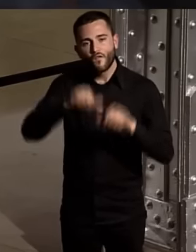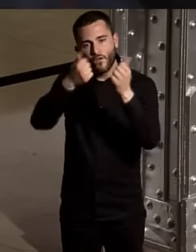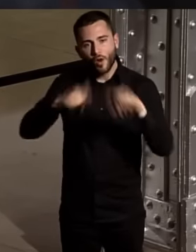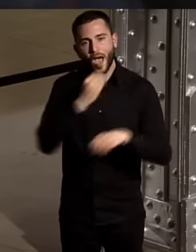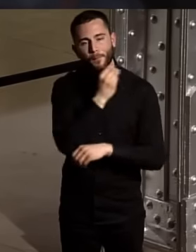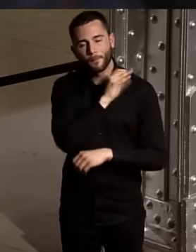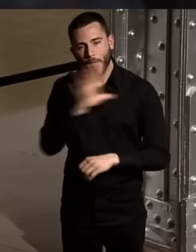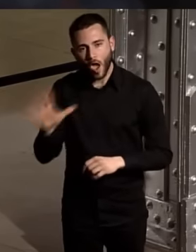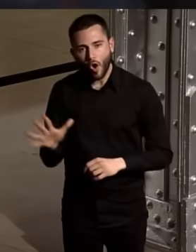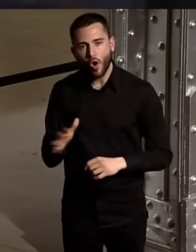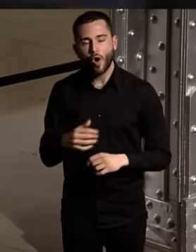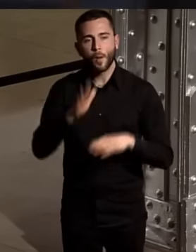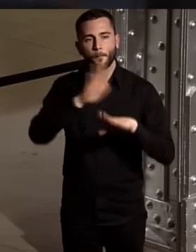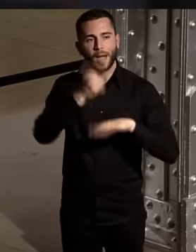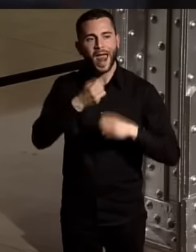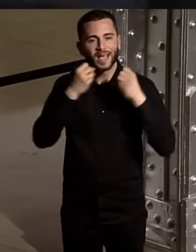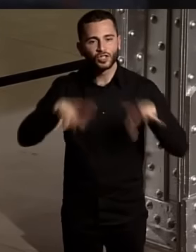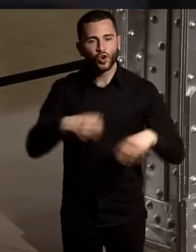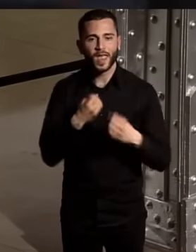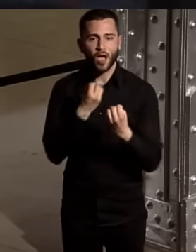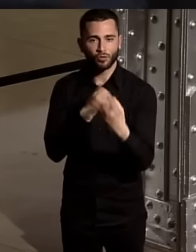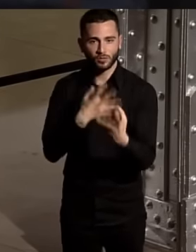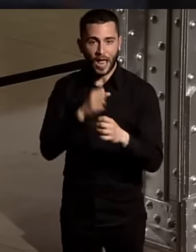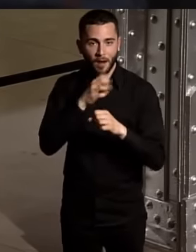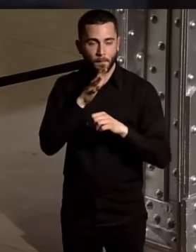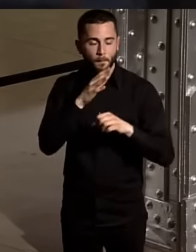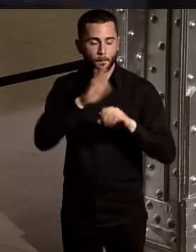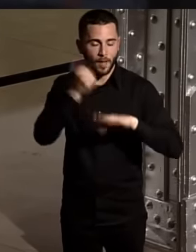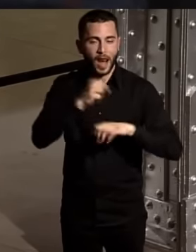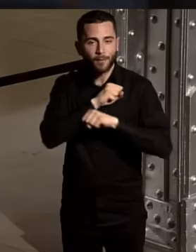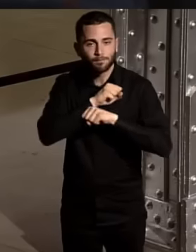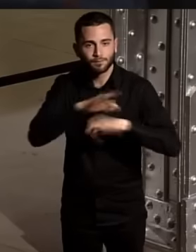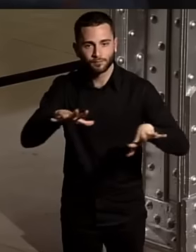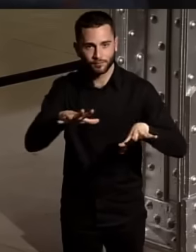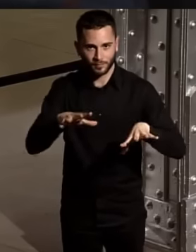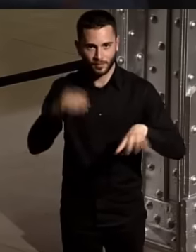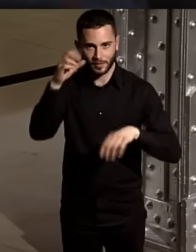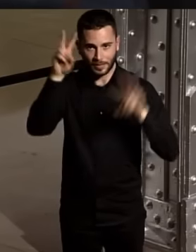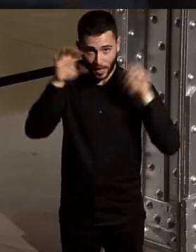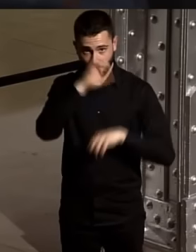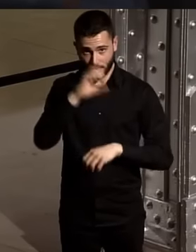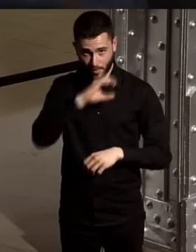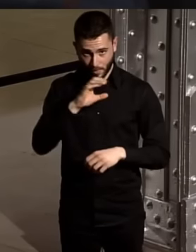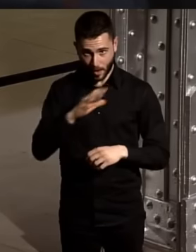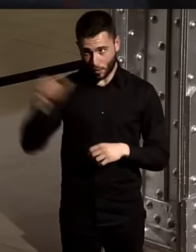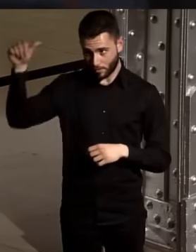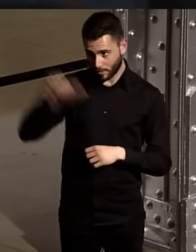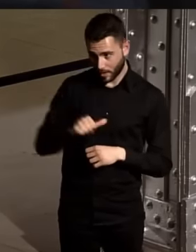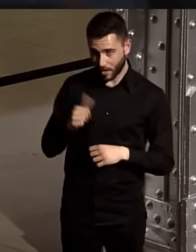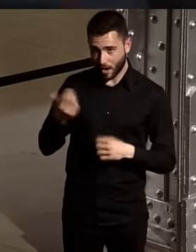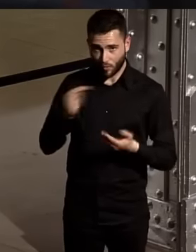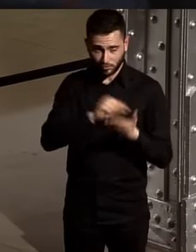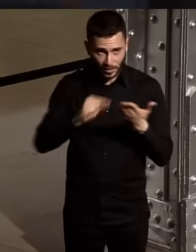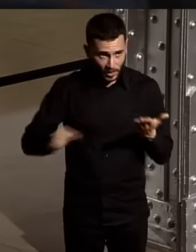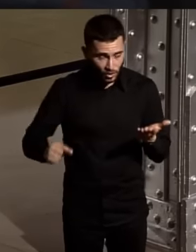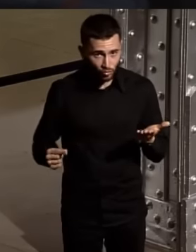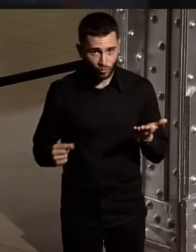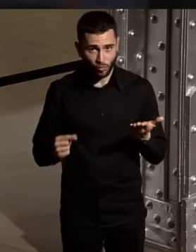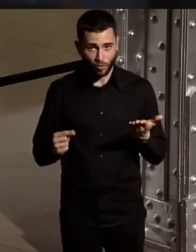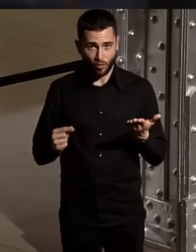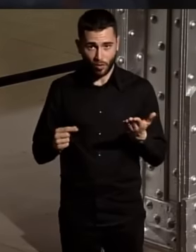para para contar esa historia para divulgar la ciencia pues desde el cine que ya hemos comentado o escrito y no